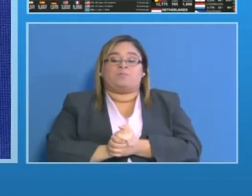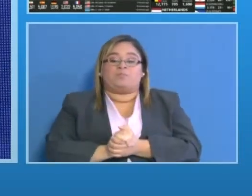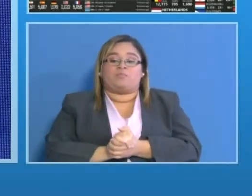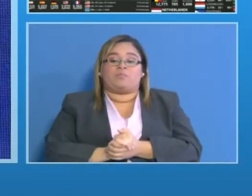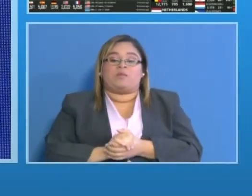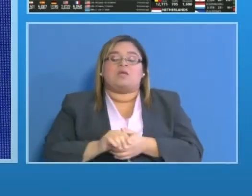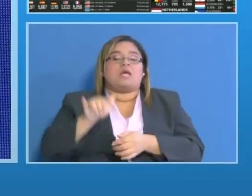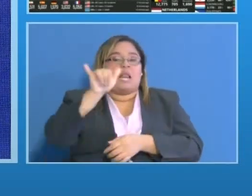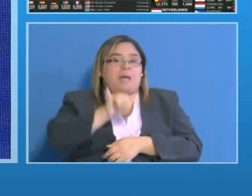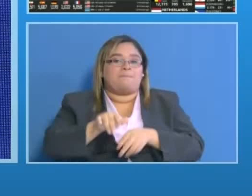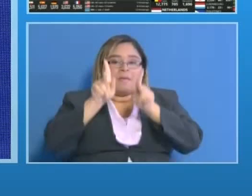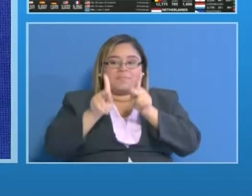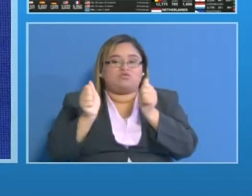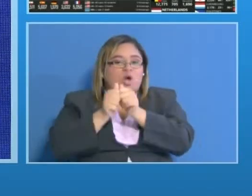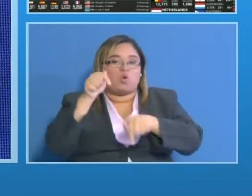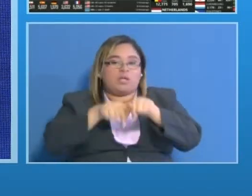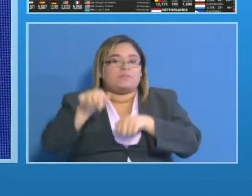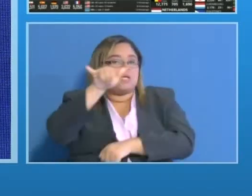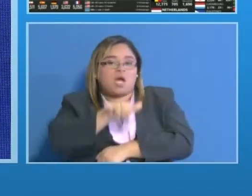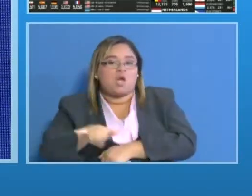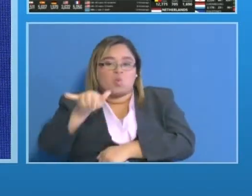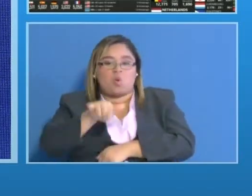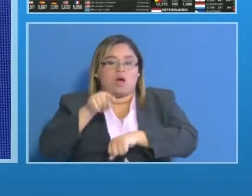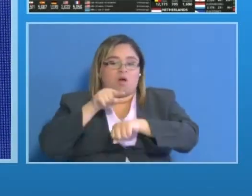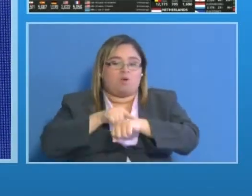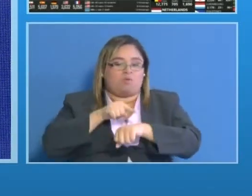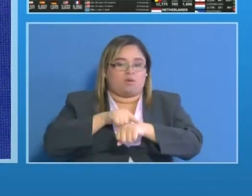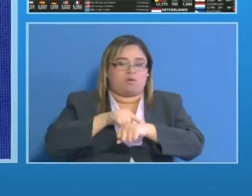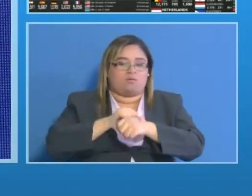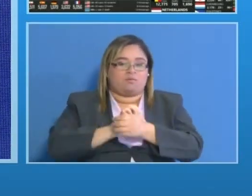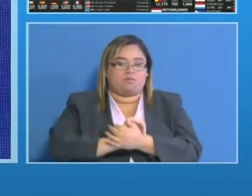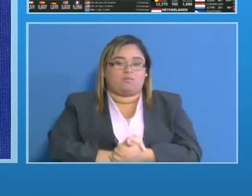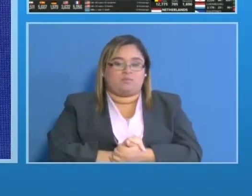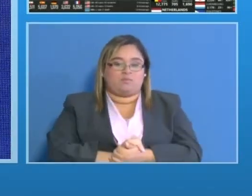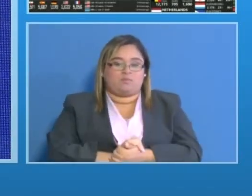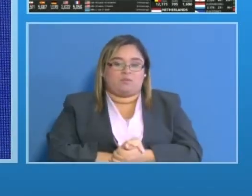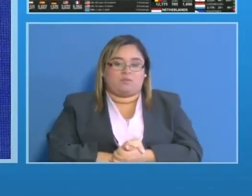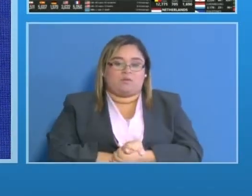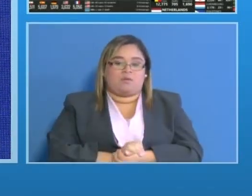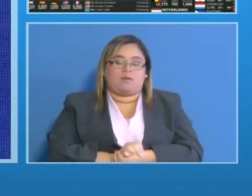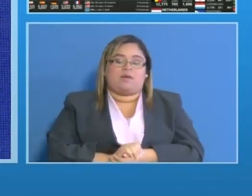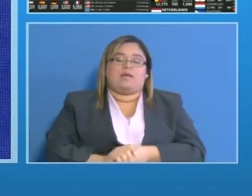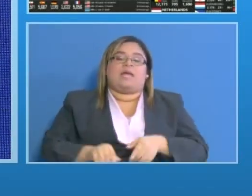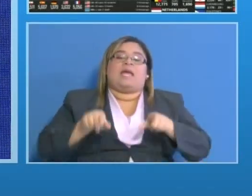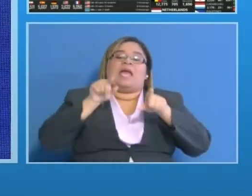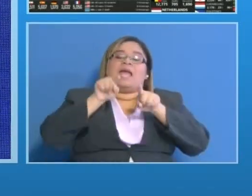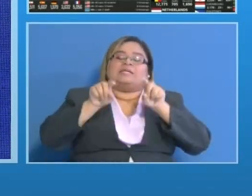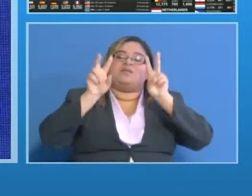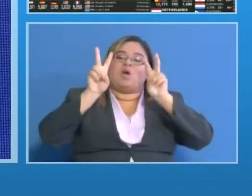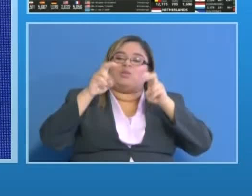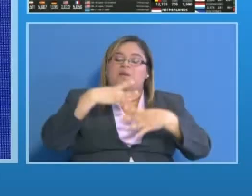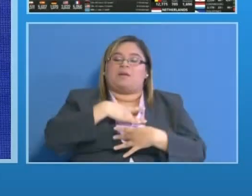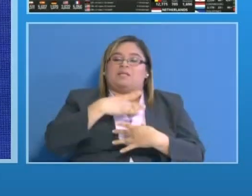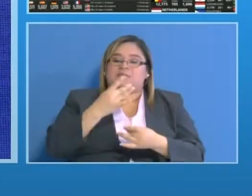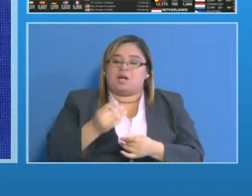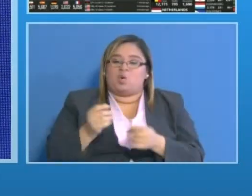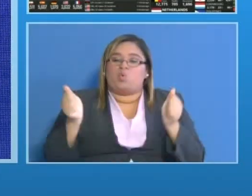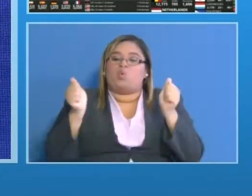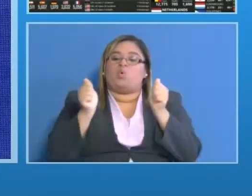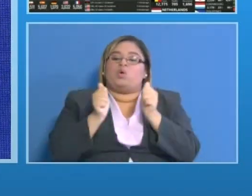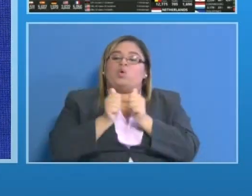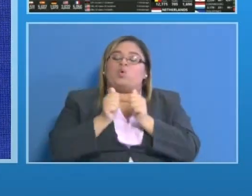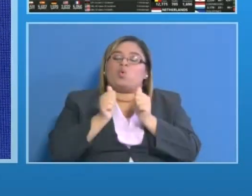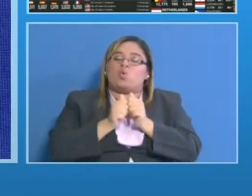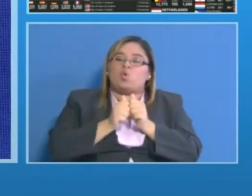también se mantienen por el tema de que hay algunas tareas que tienen que ver con salud y con el tema de